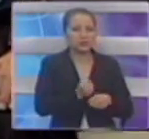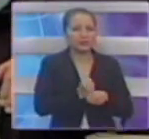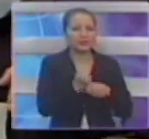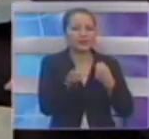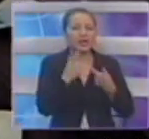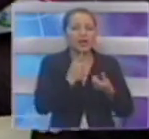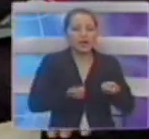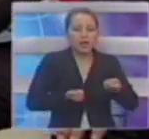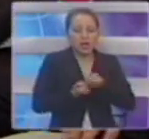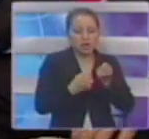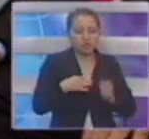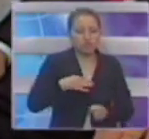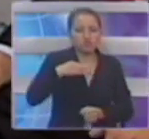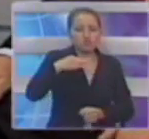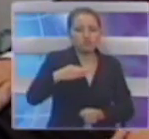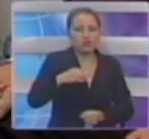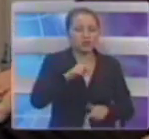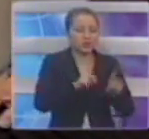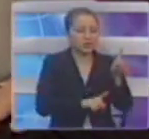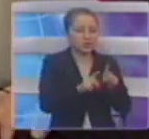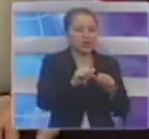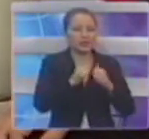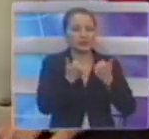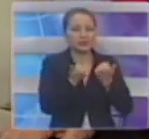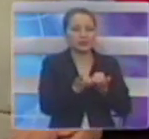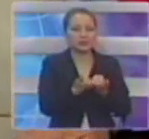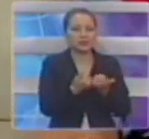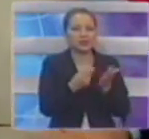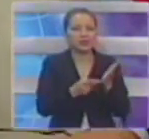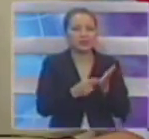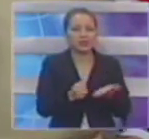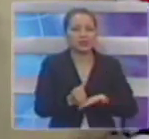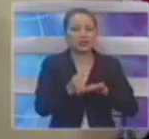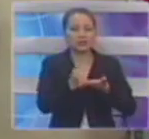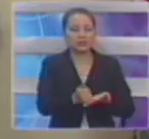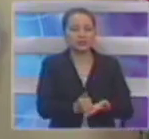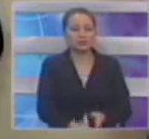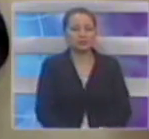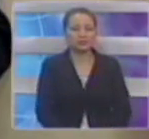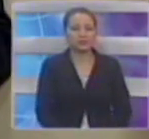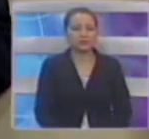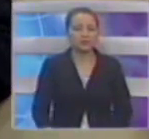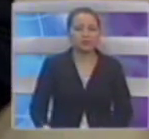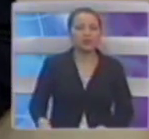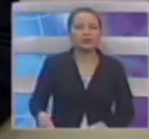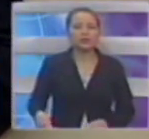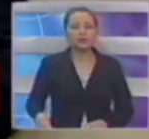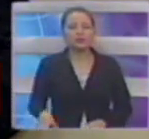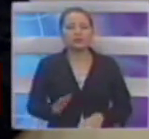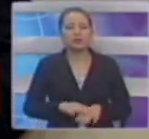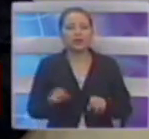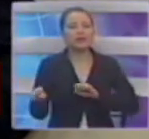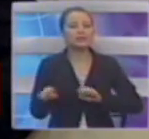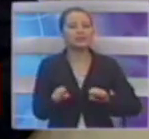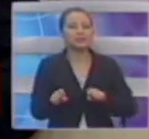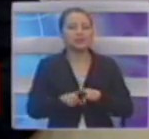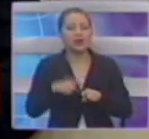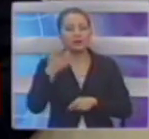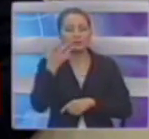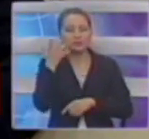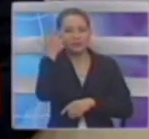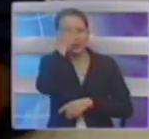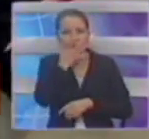este aporte voluntario de los asambleístas para ayudar a los damnificados tanto en Manabí como en